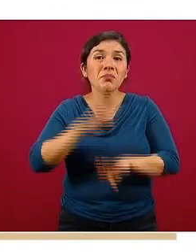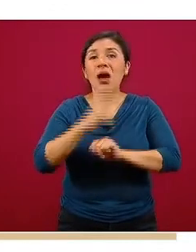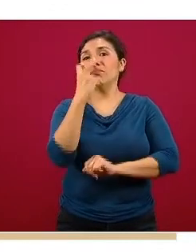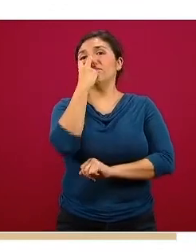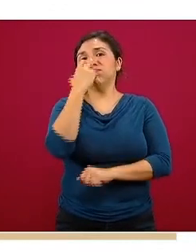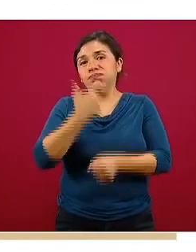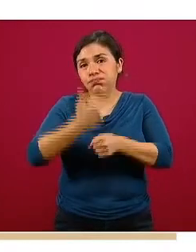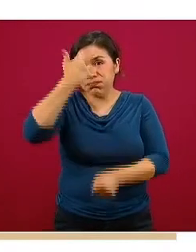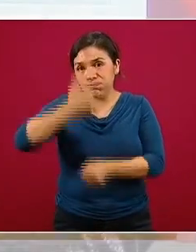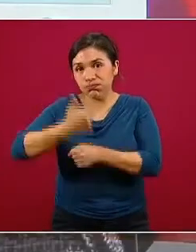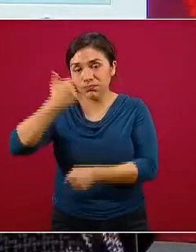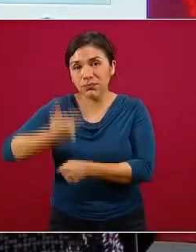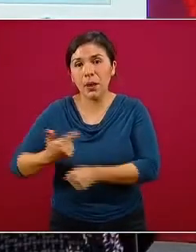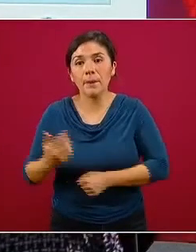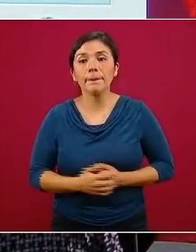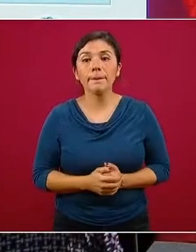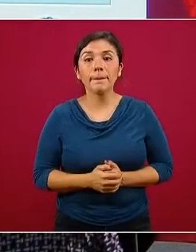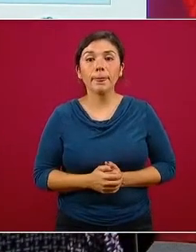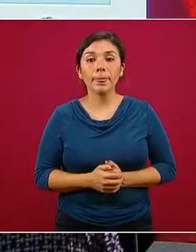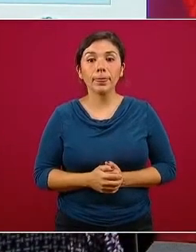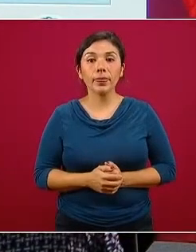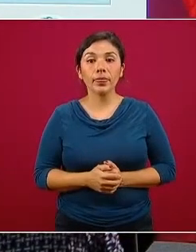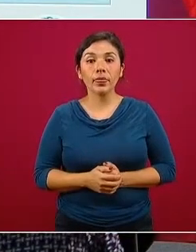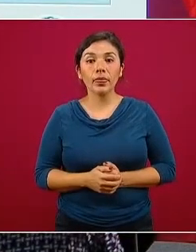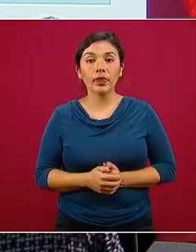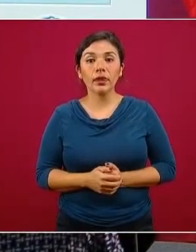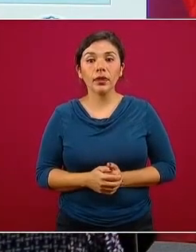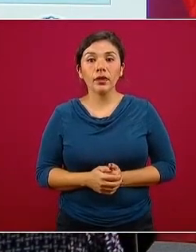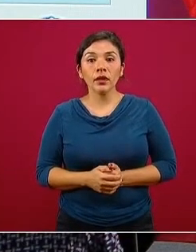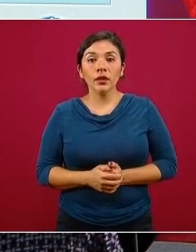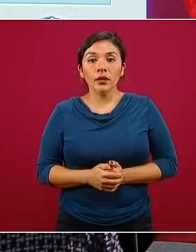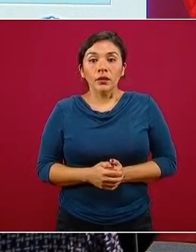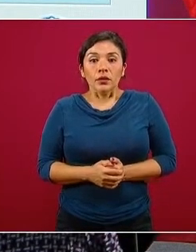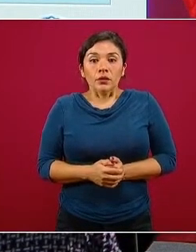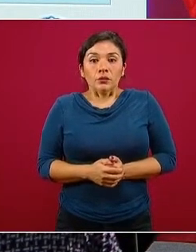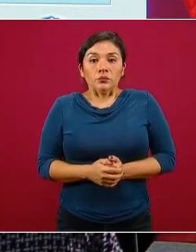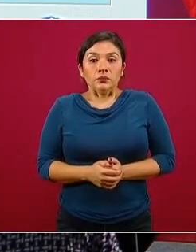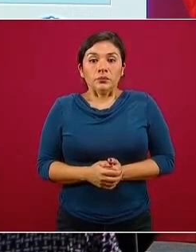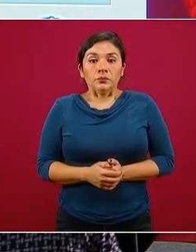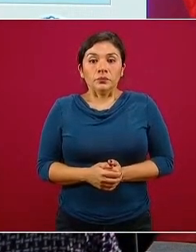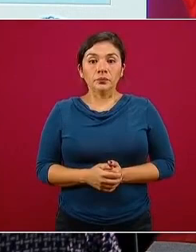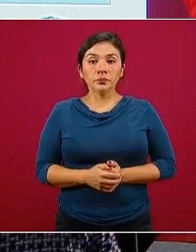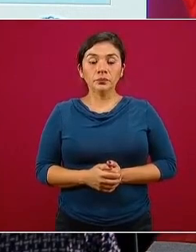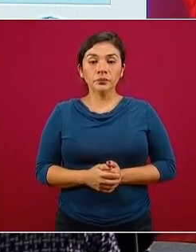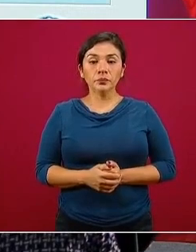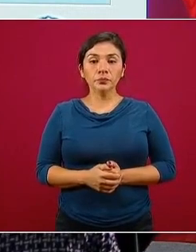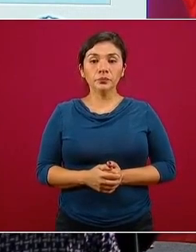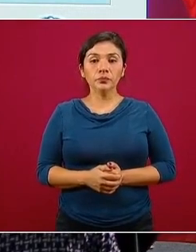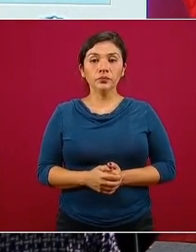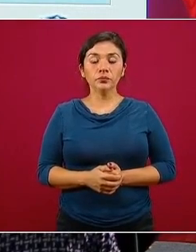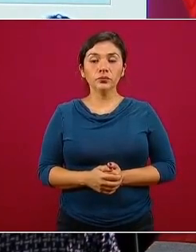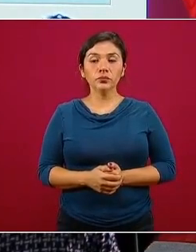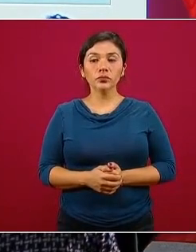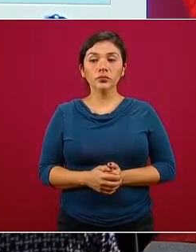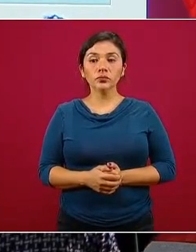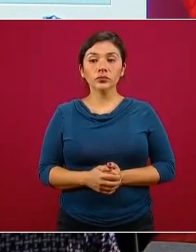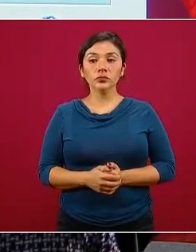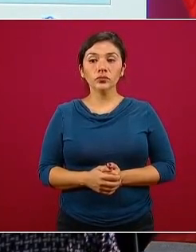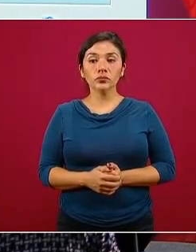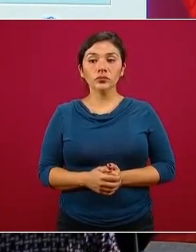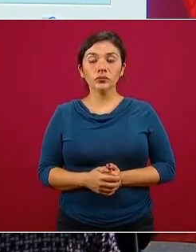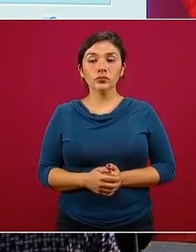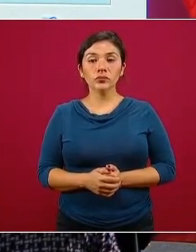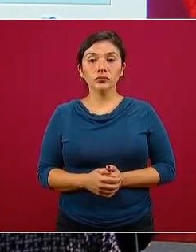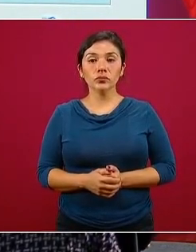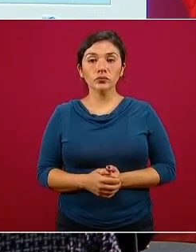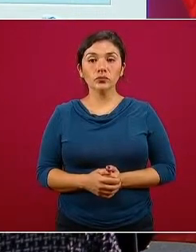atención. Veamos ahora el siguiente paquete de información. La siguiente diapositiva, por favor. Es